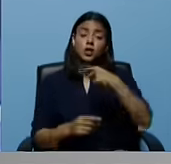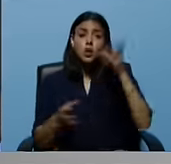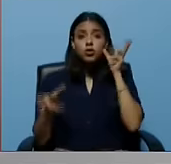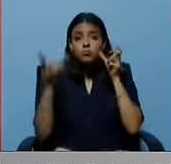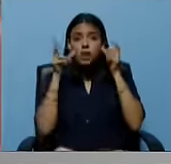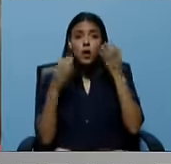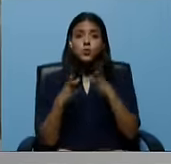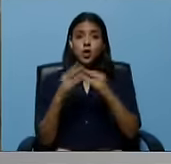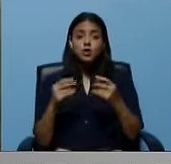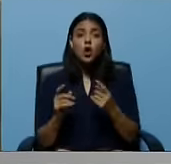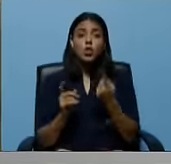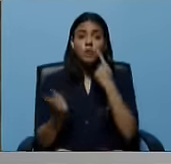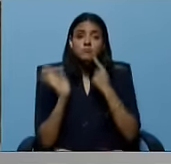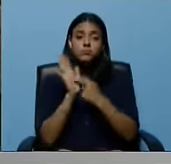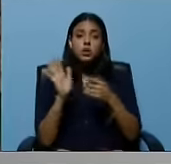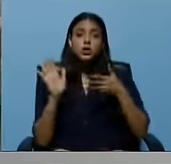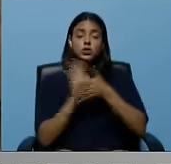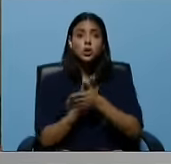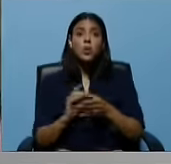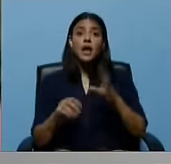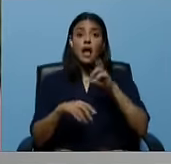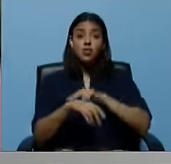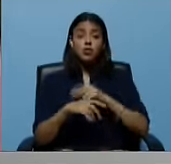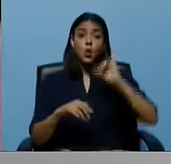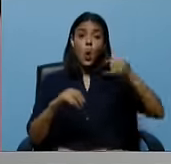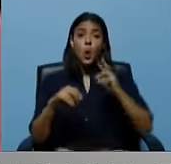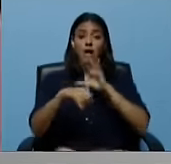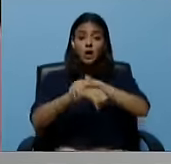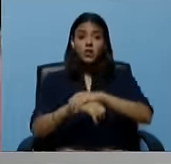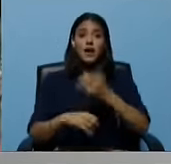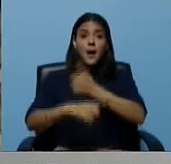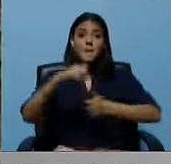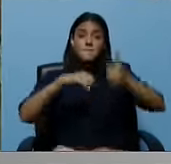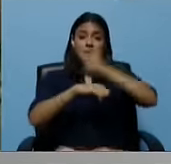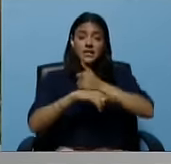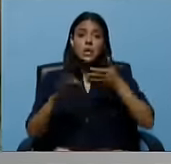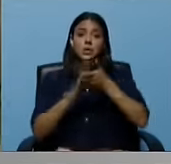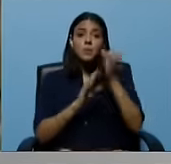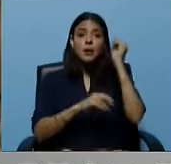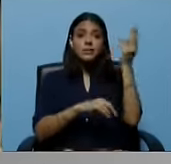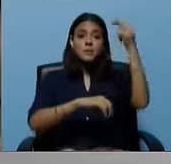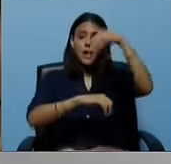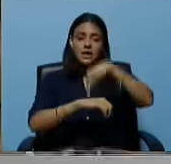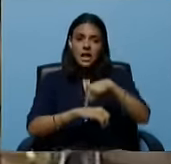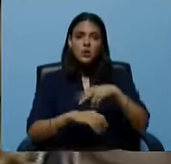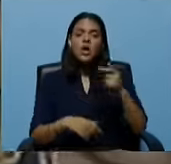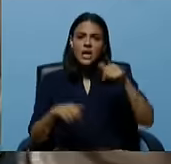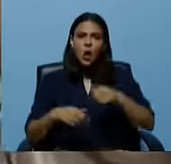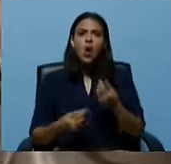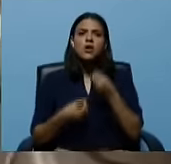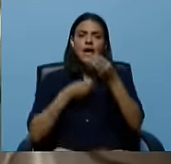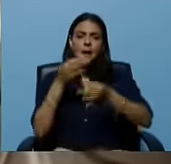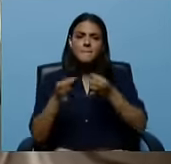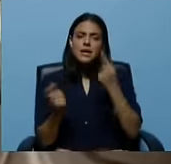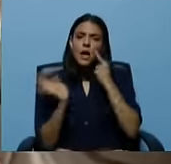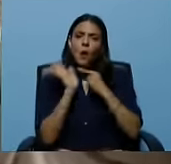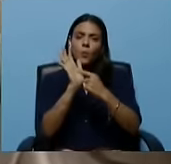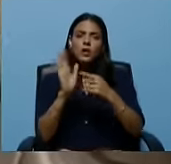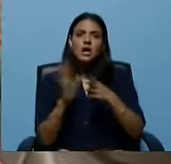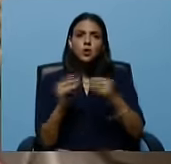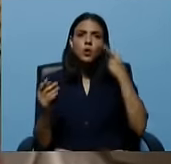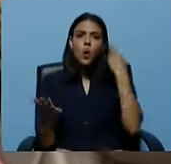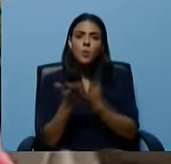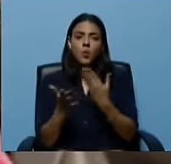entonces declaraciones del doctor Jorge Rodríguez, presidente del Parlamento venezolano, pues quien el día de hoy mostraba una serie de pruebas de las